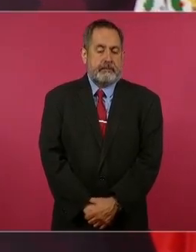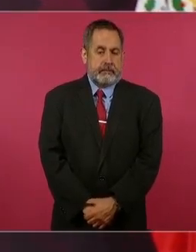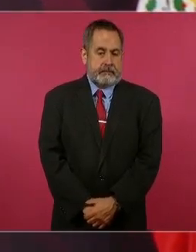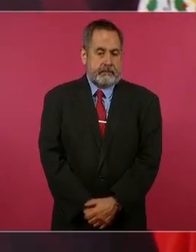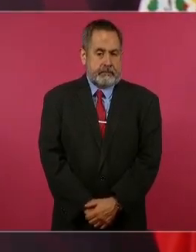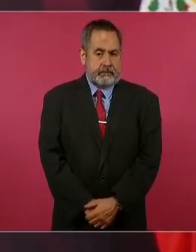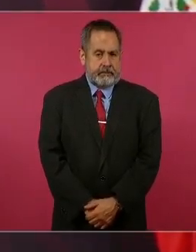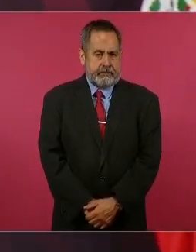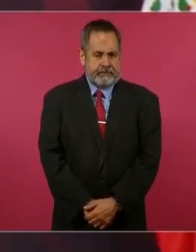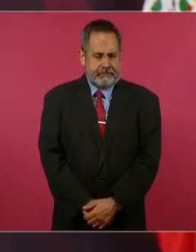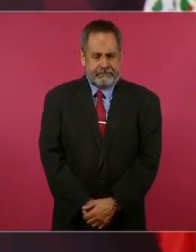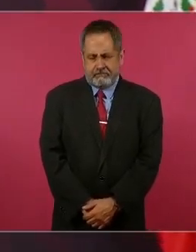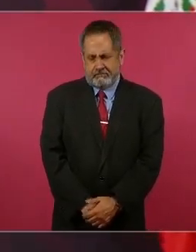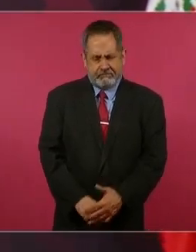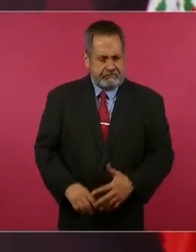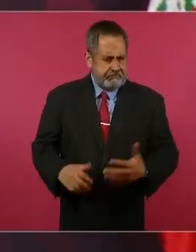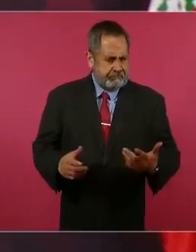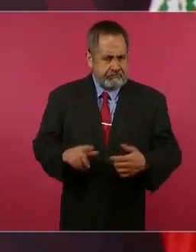¿Qué hicieron?